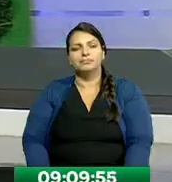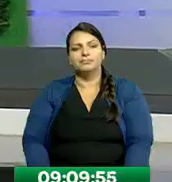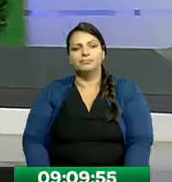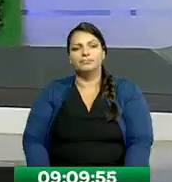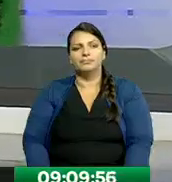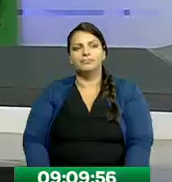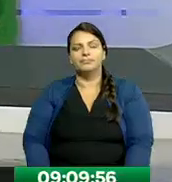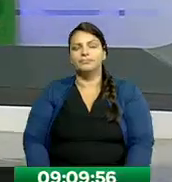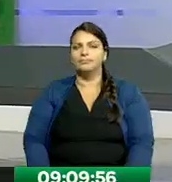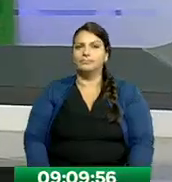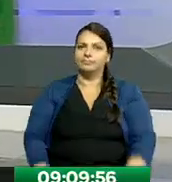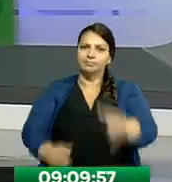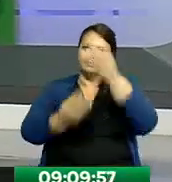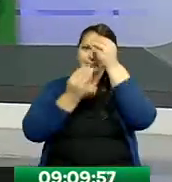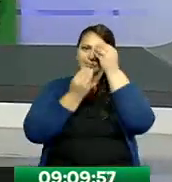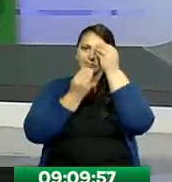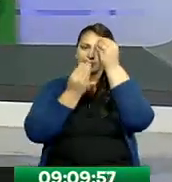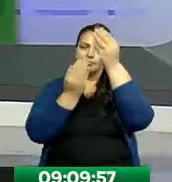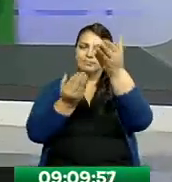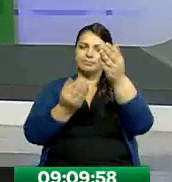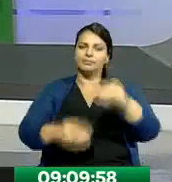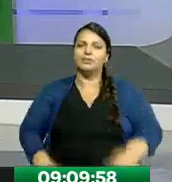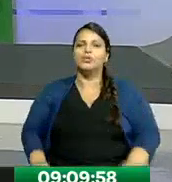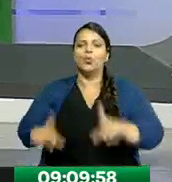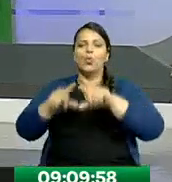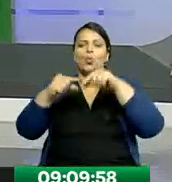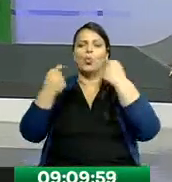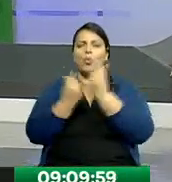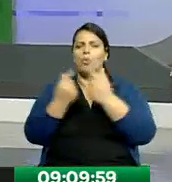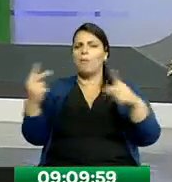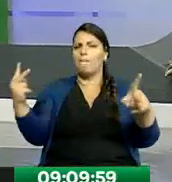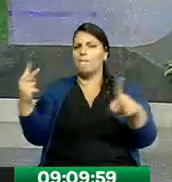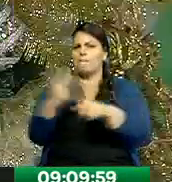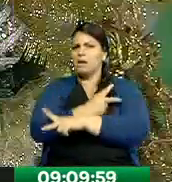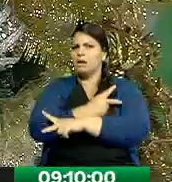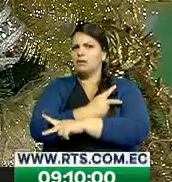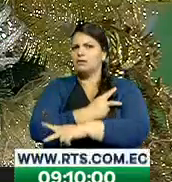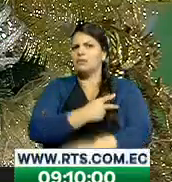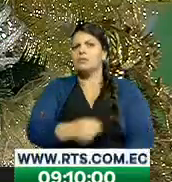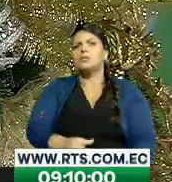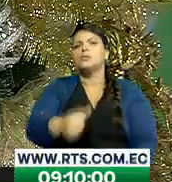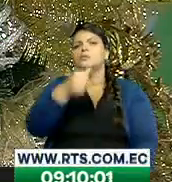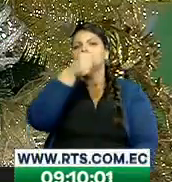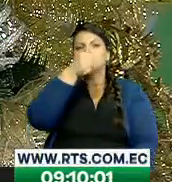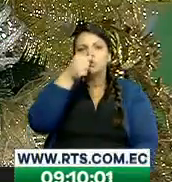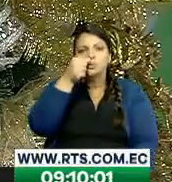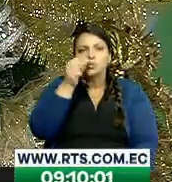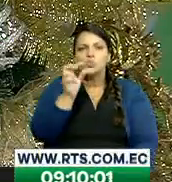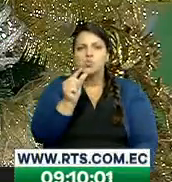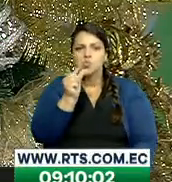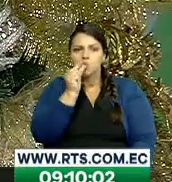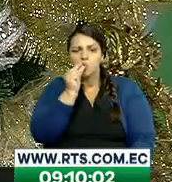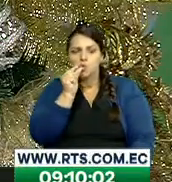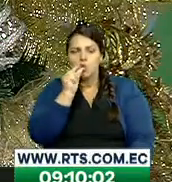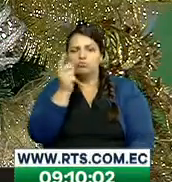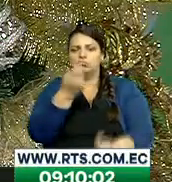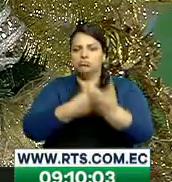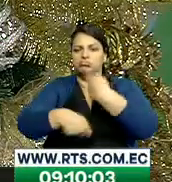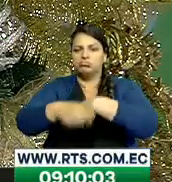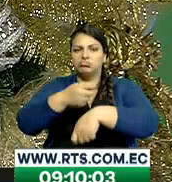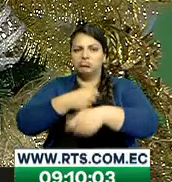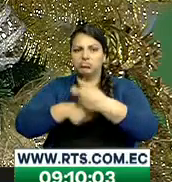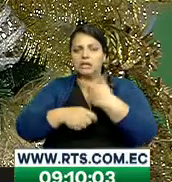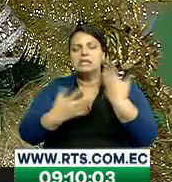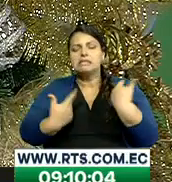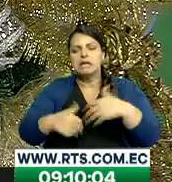Y detienen a 4 presuntos miembros de una organización narcodelictiva durante las últimas horas del 2018 en las provincias